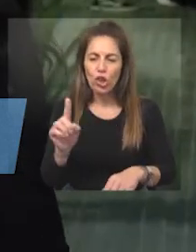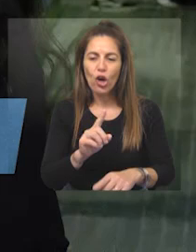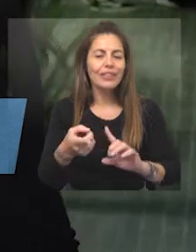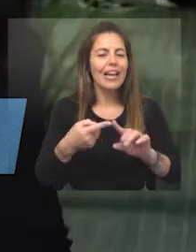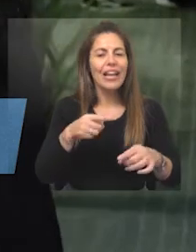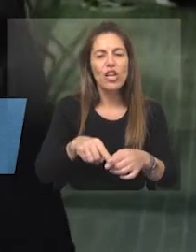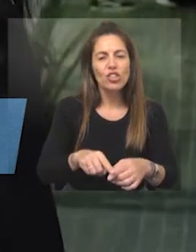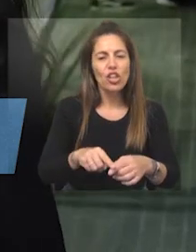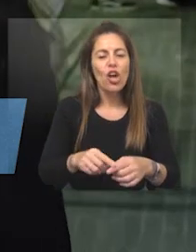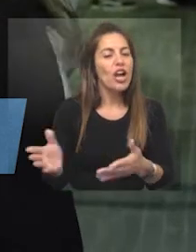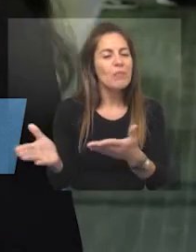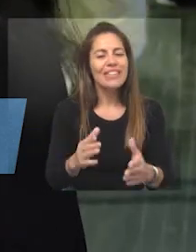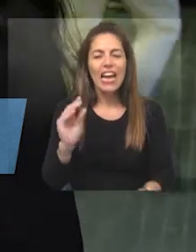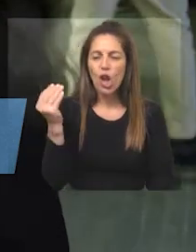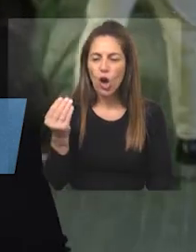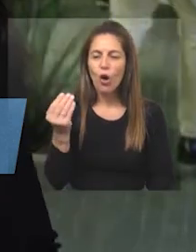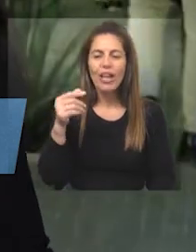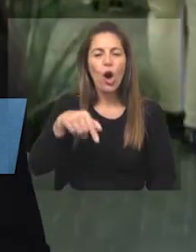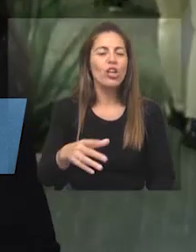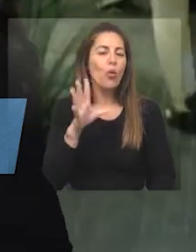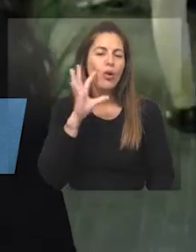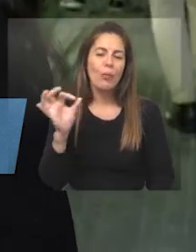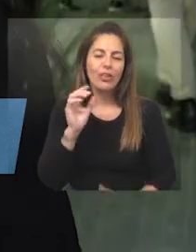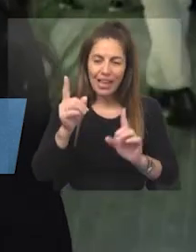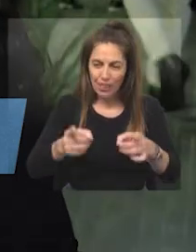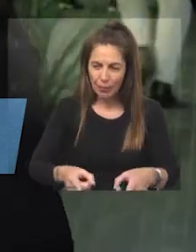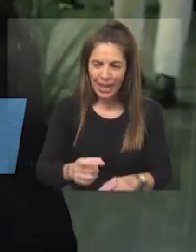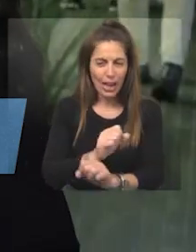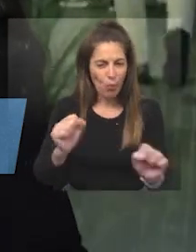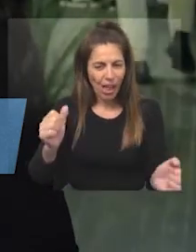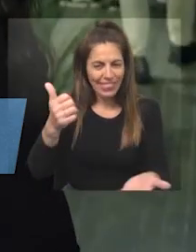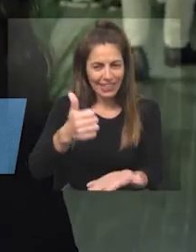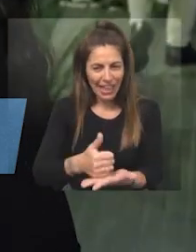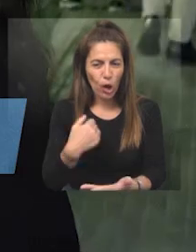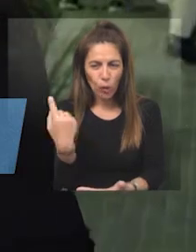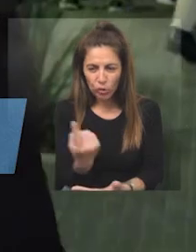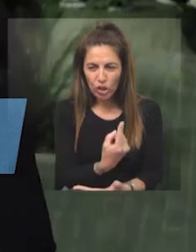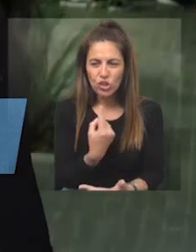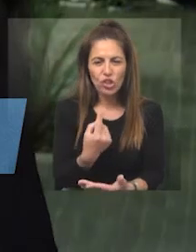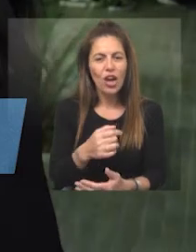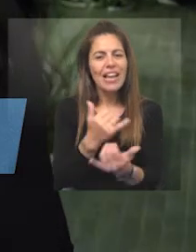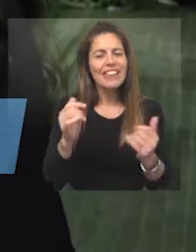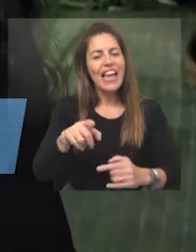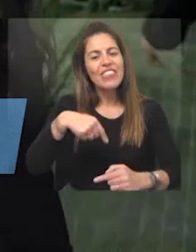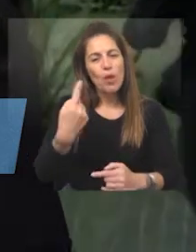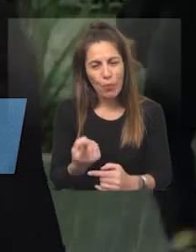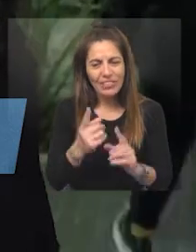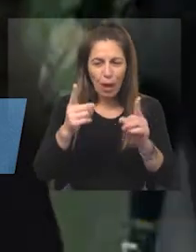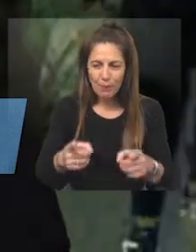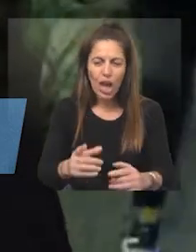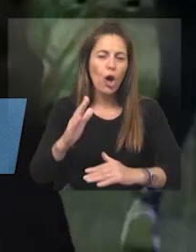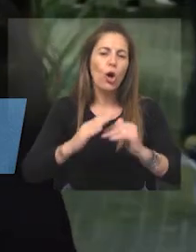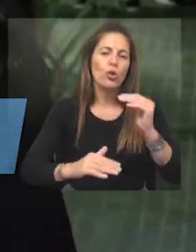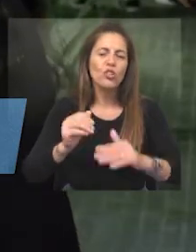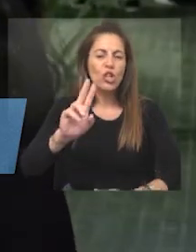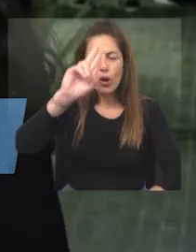ver con invitar a jóvenes y hoy es una oportunidad también a que van estar con todas nosotras el día después eh También construyendo